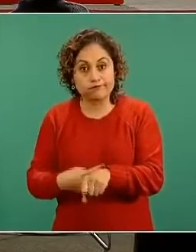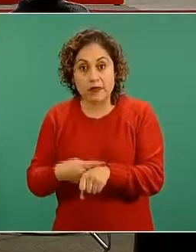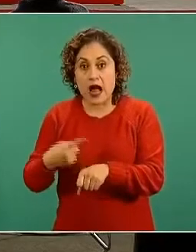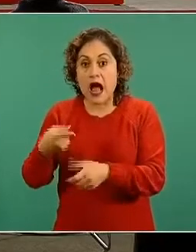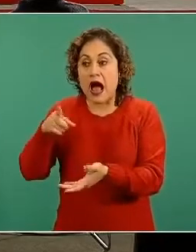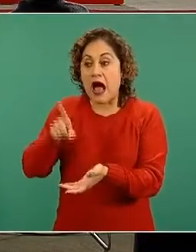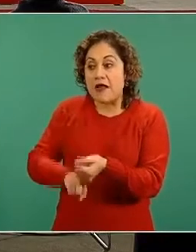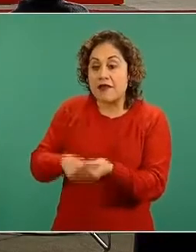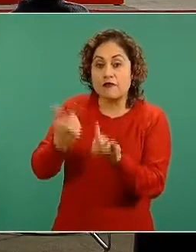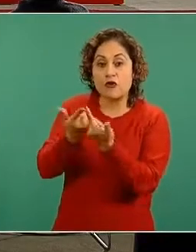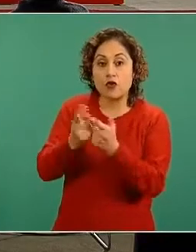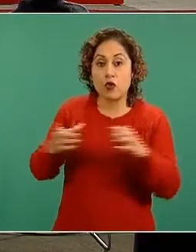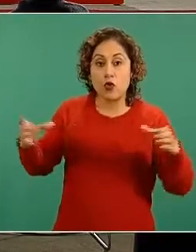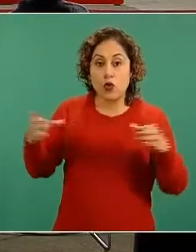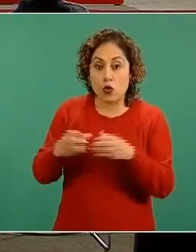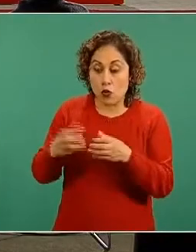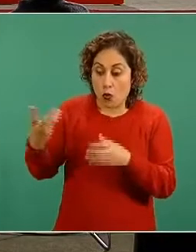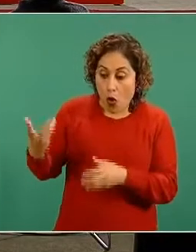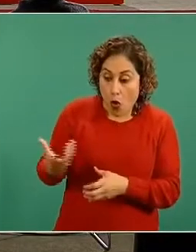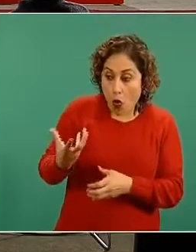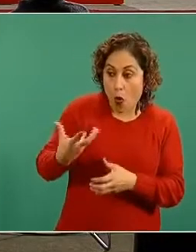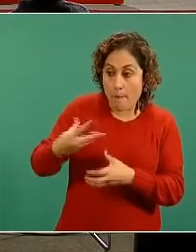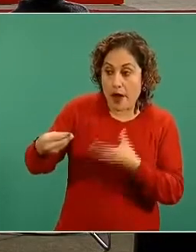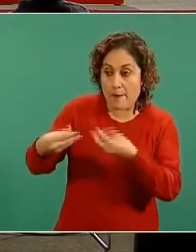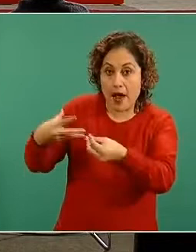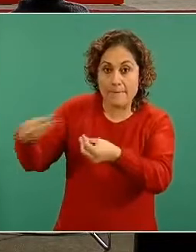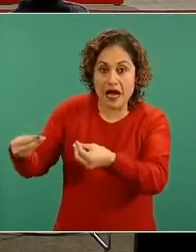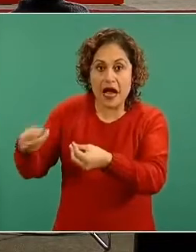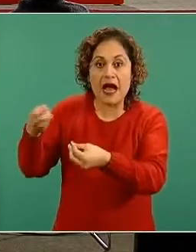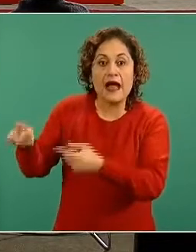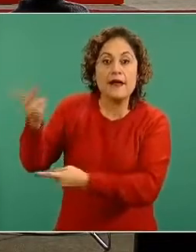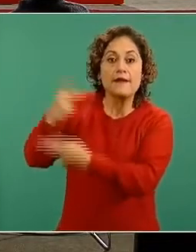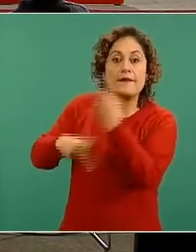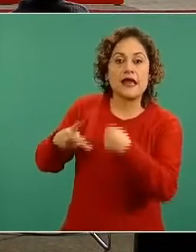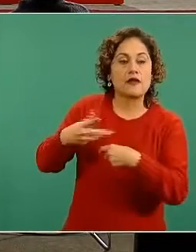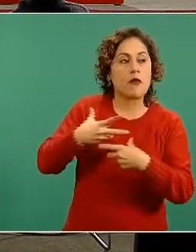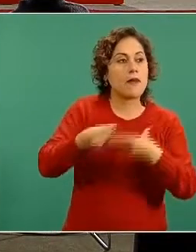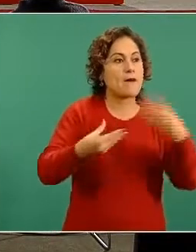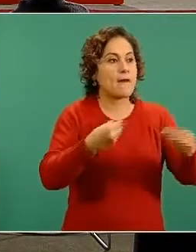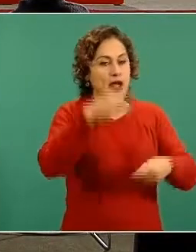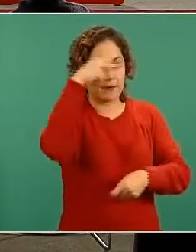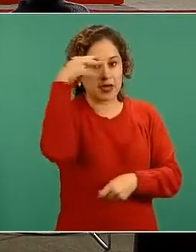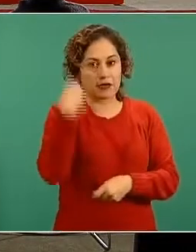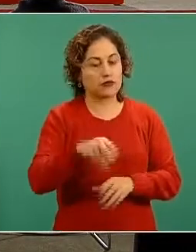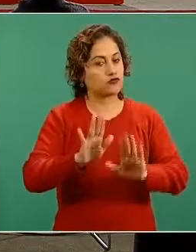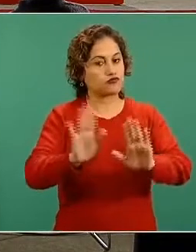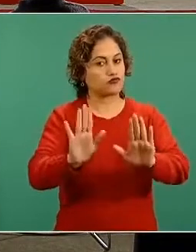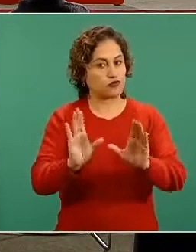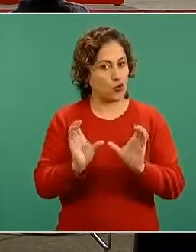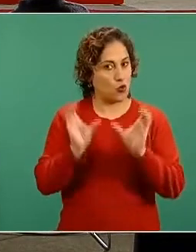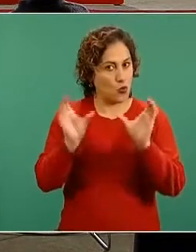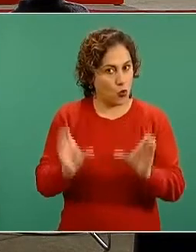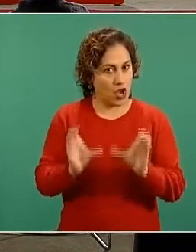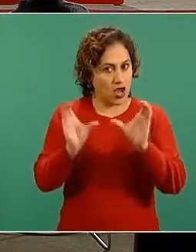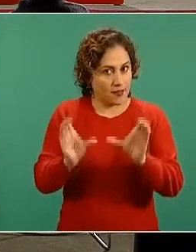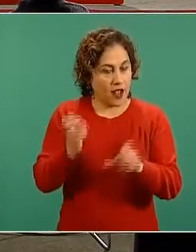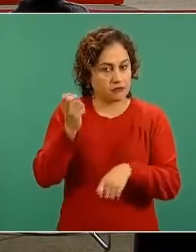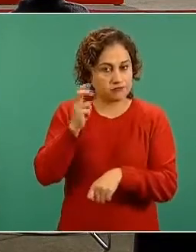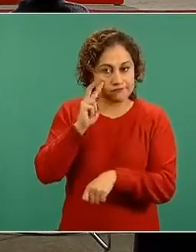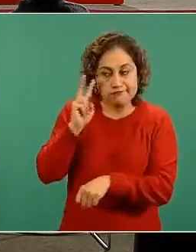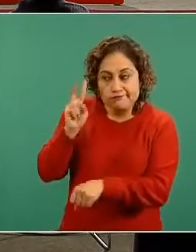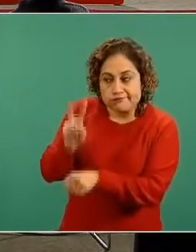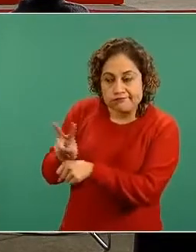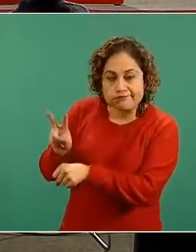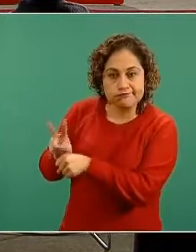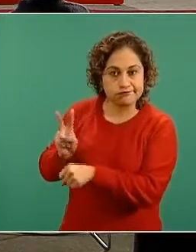podría representar una contribución a la transmisión. Como hemos dicho en innumerables ocasiones y lo volvemos a